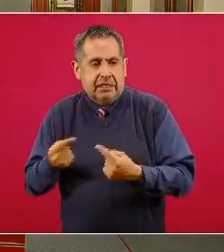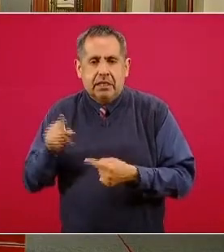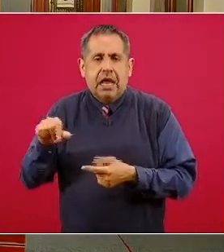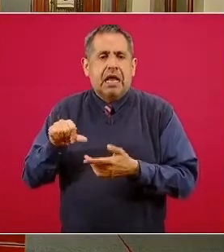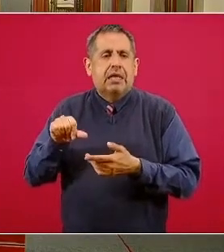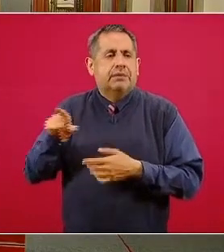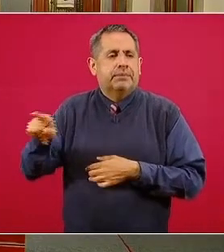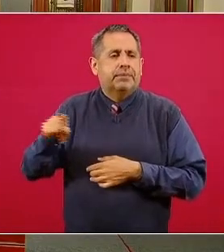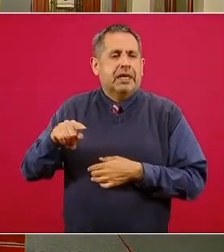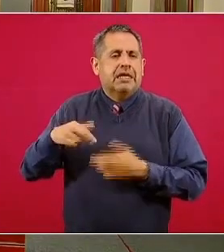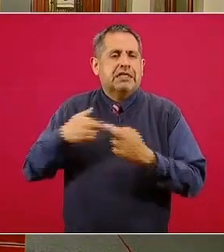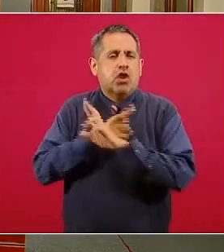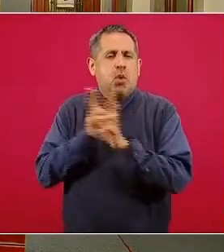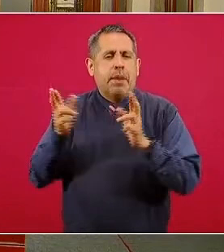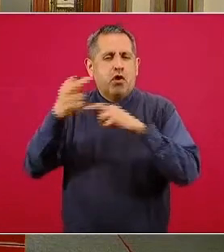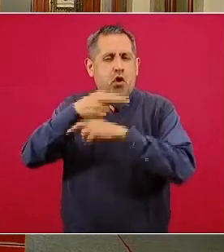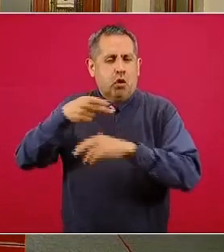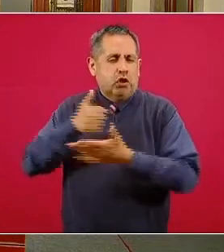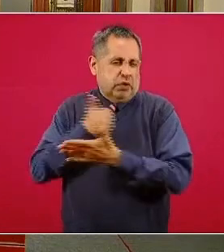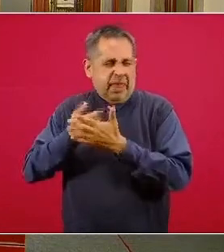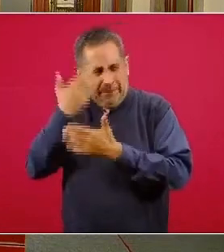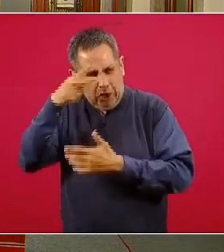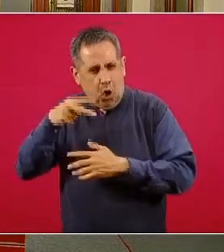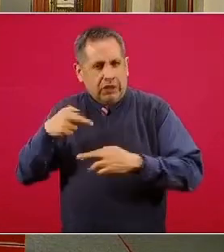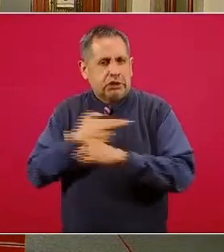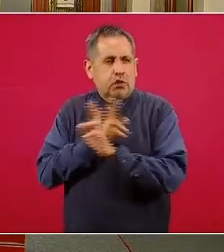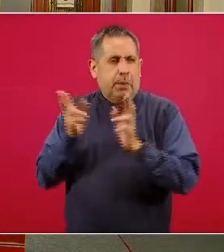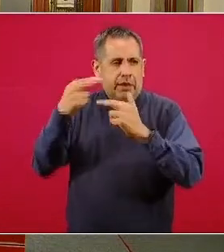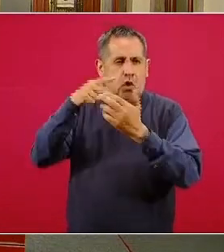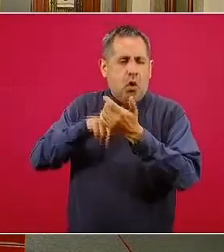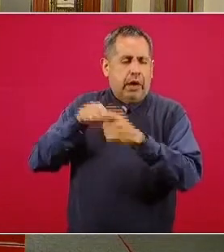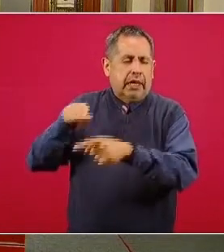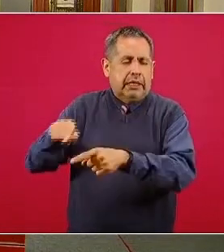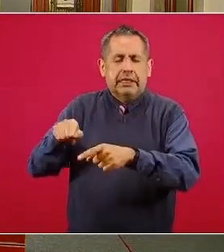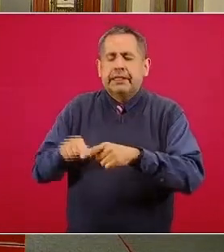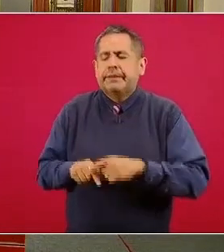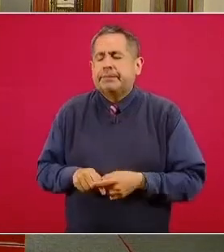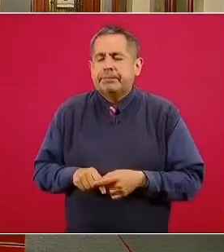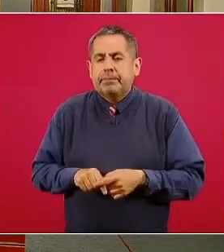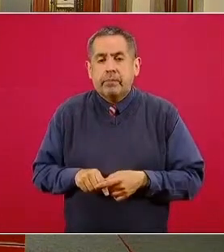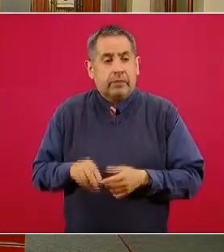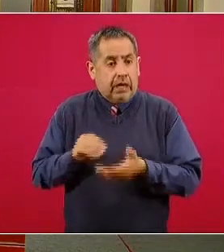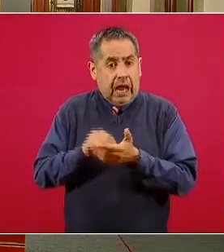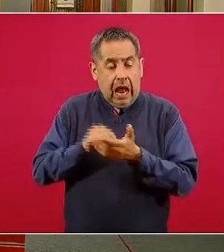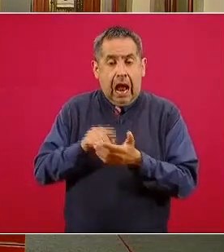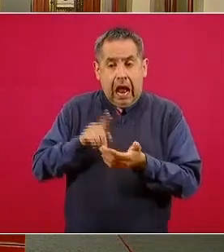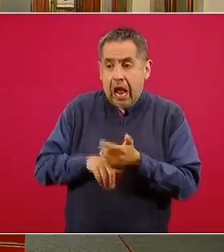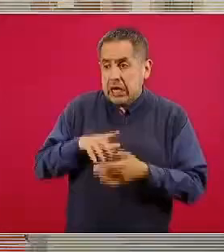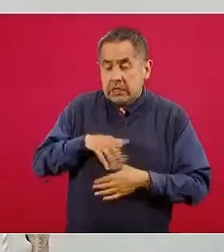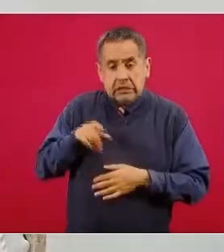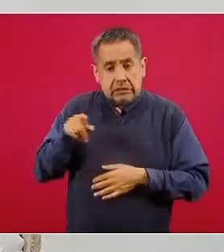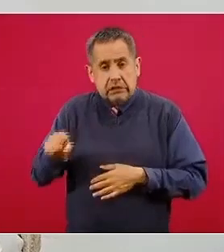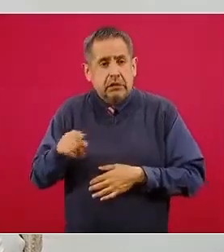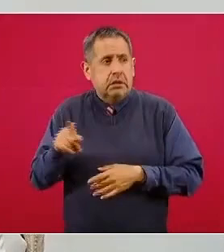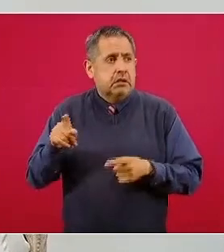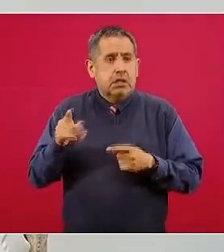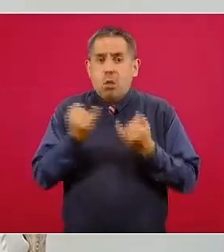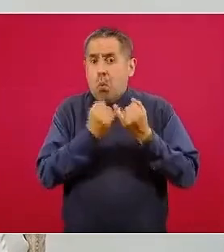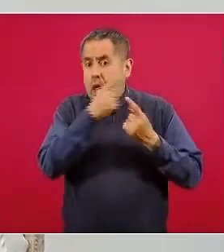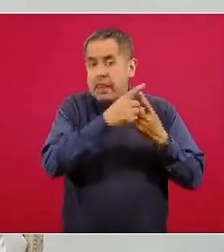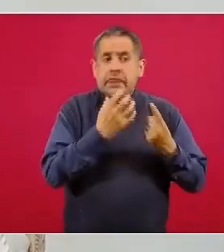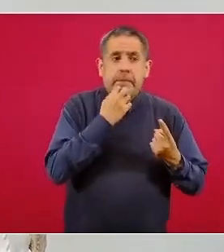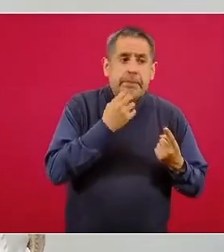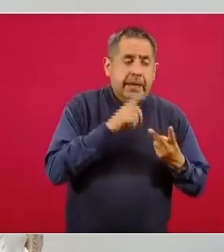Médico Nacional Siglo XXI. Es un modelo que ha empezado que existe ya en Tepic, en La Paz,